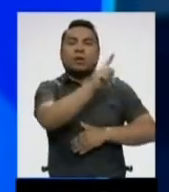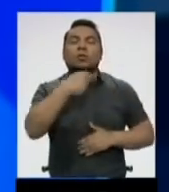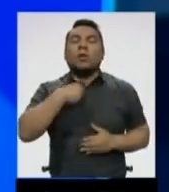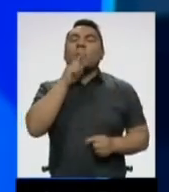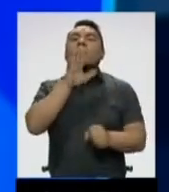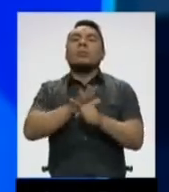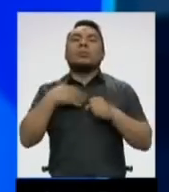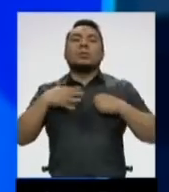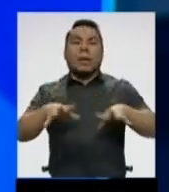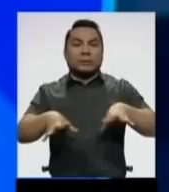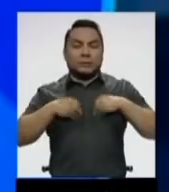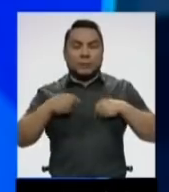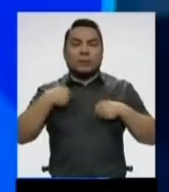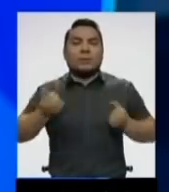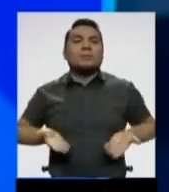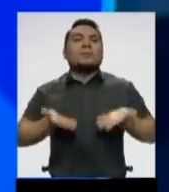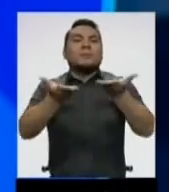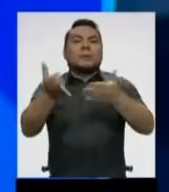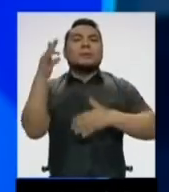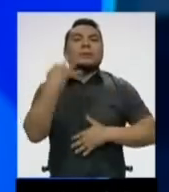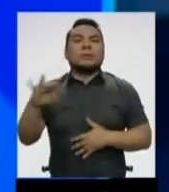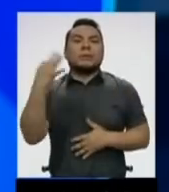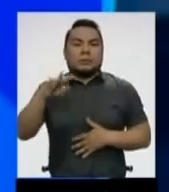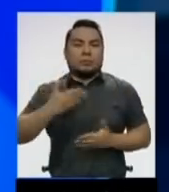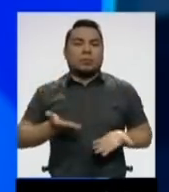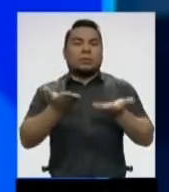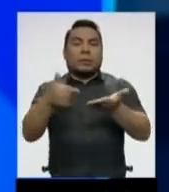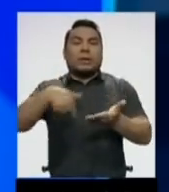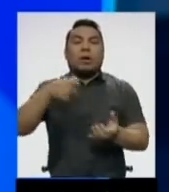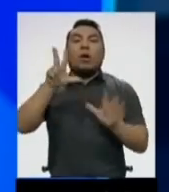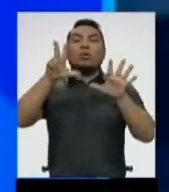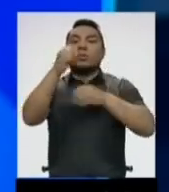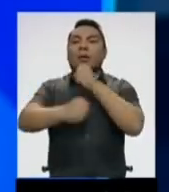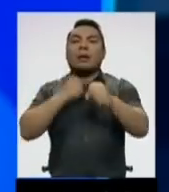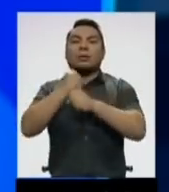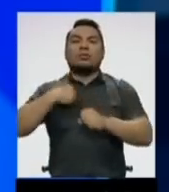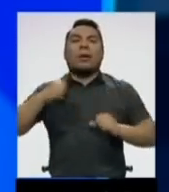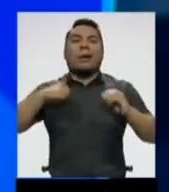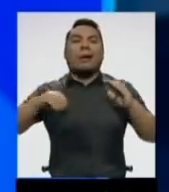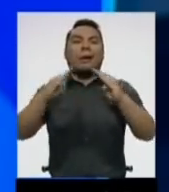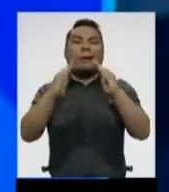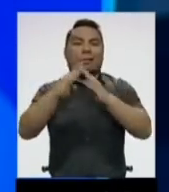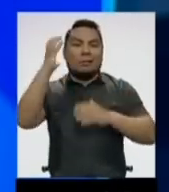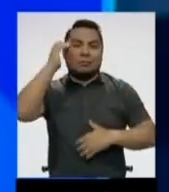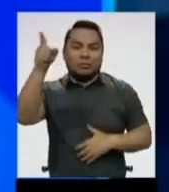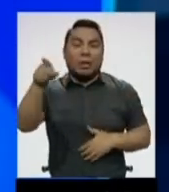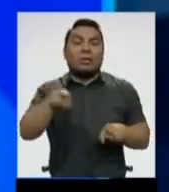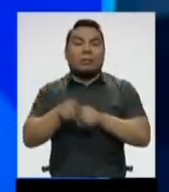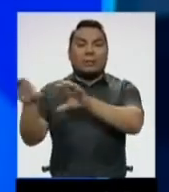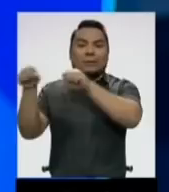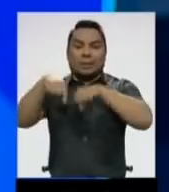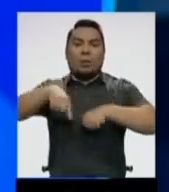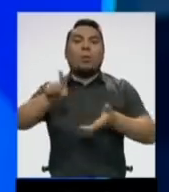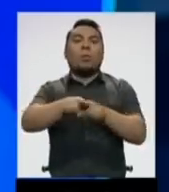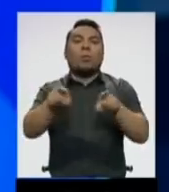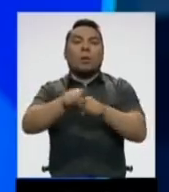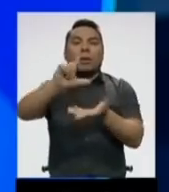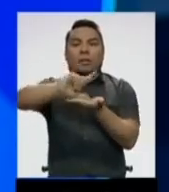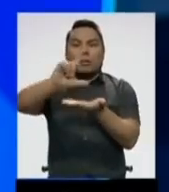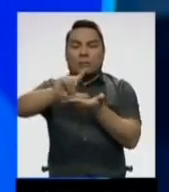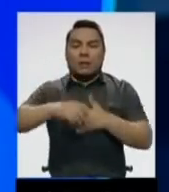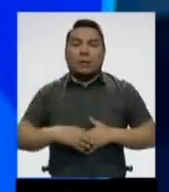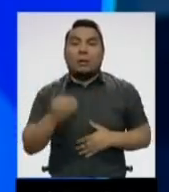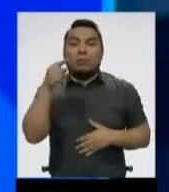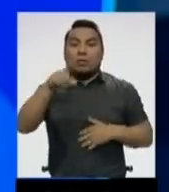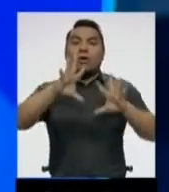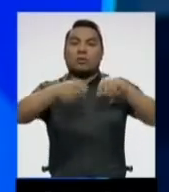yo he asumido, lo he llevado siempre a cabo en estos 8 años de alcalde y lo haré también en Lima Metropolitana, porque